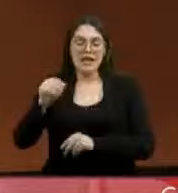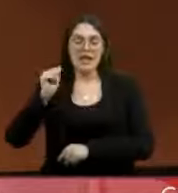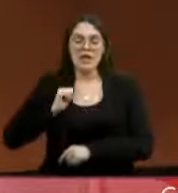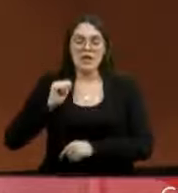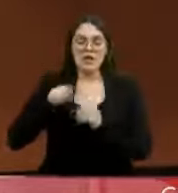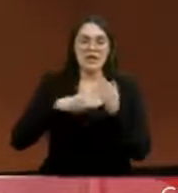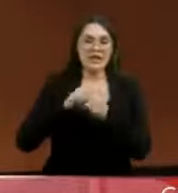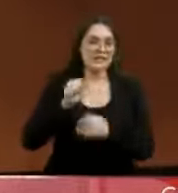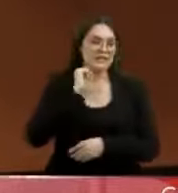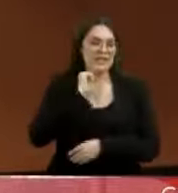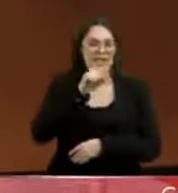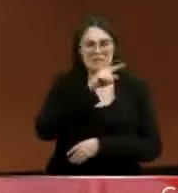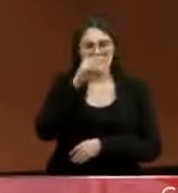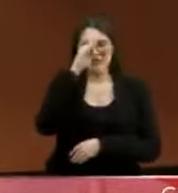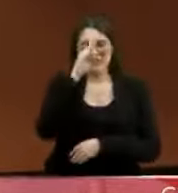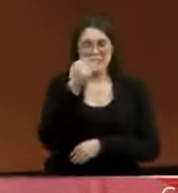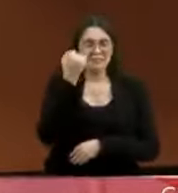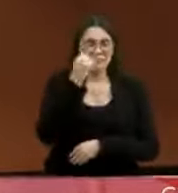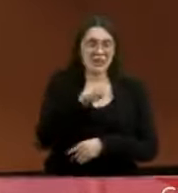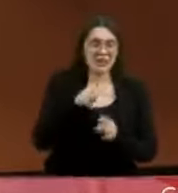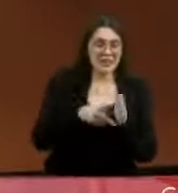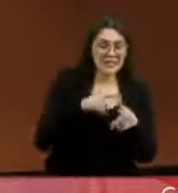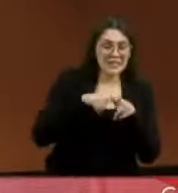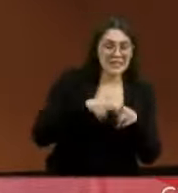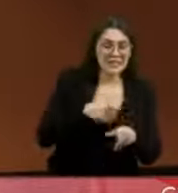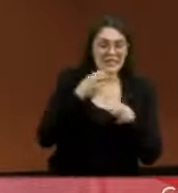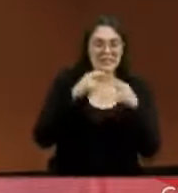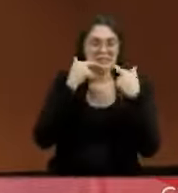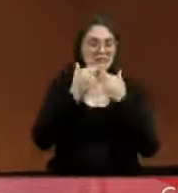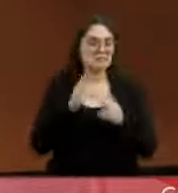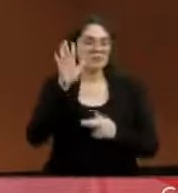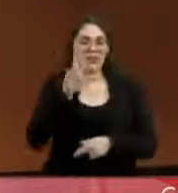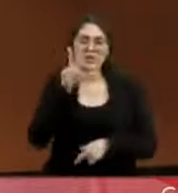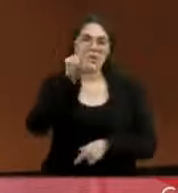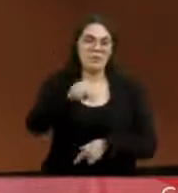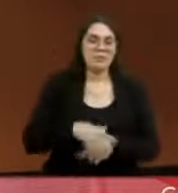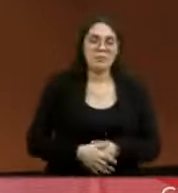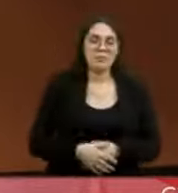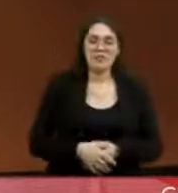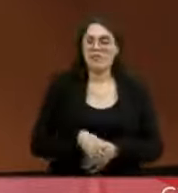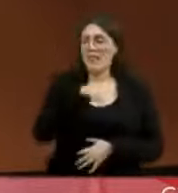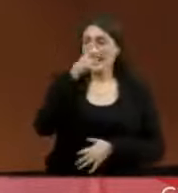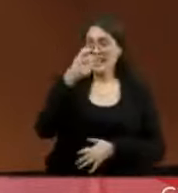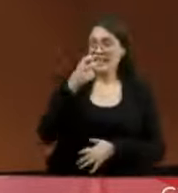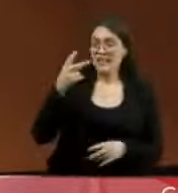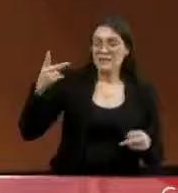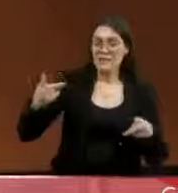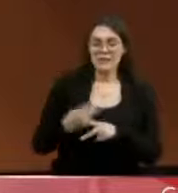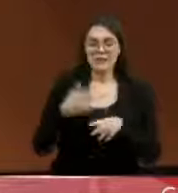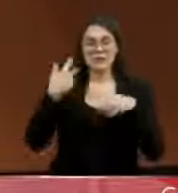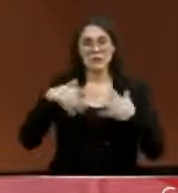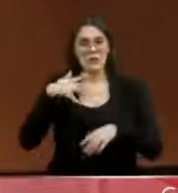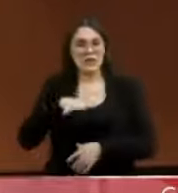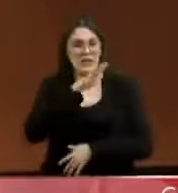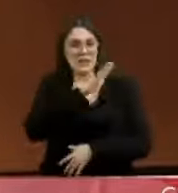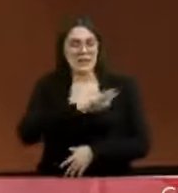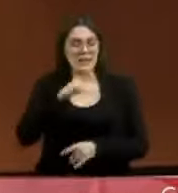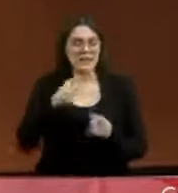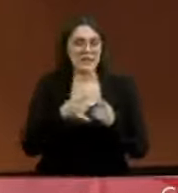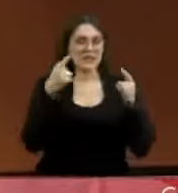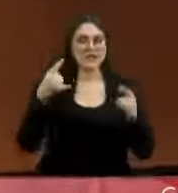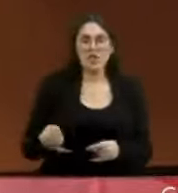iba a continuar la sesión y ahí, en un momento histórico donde no